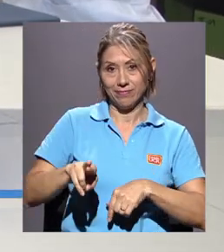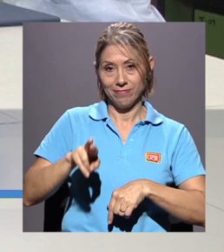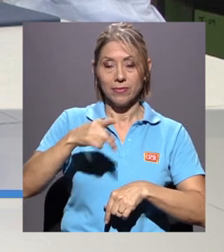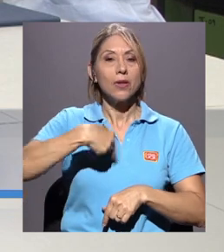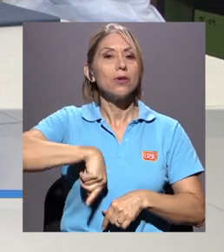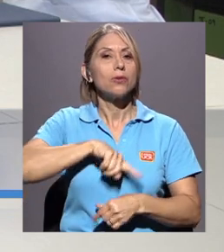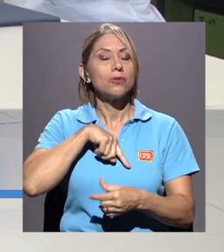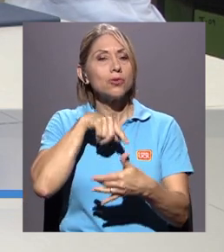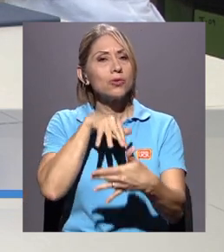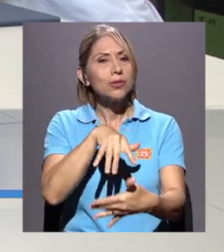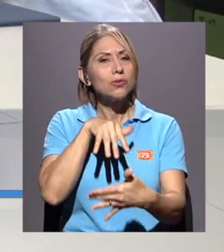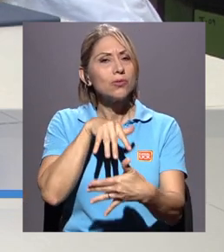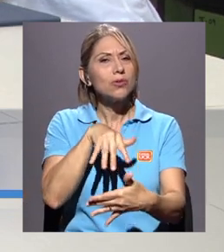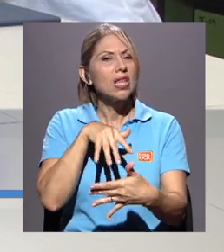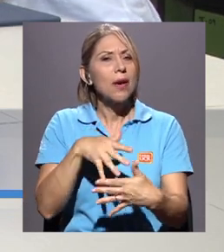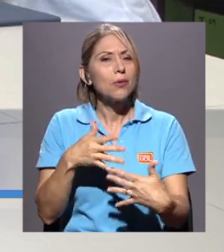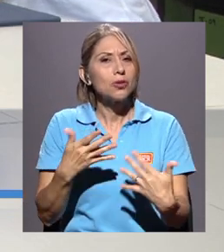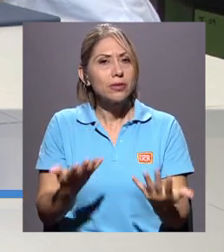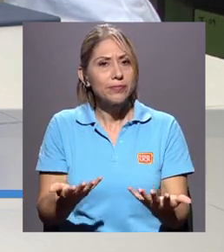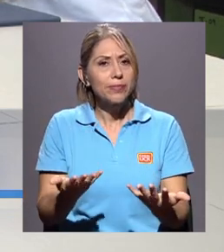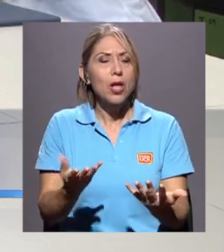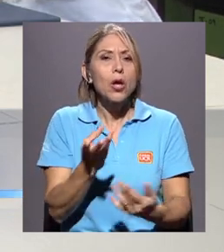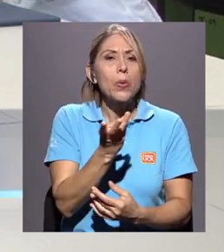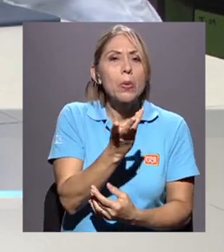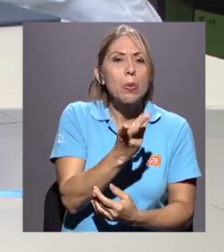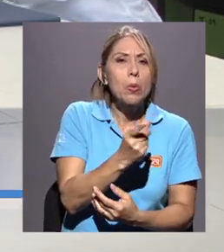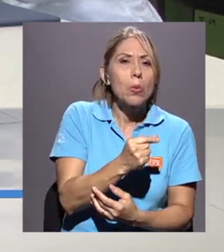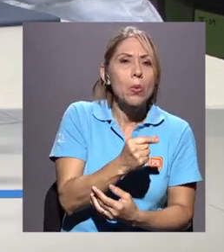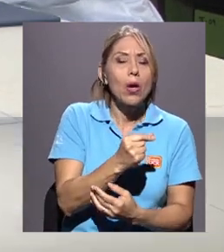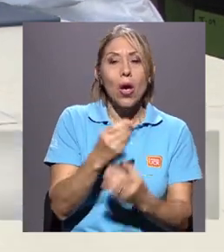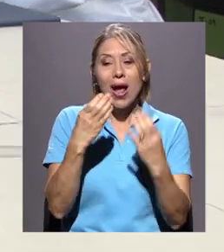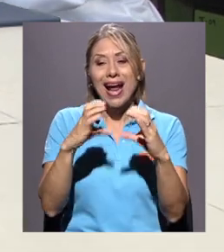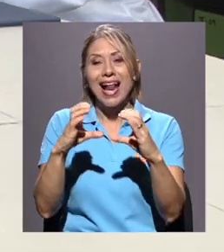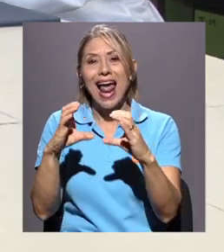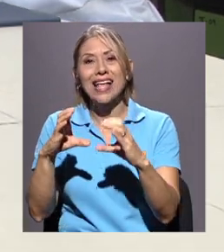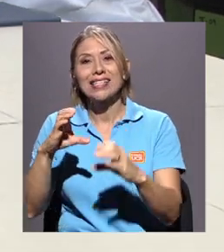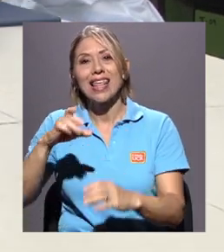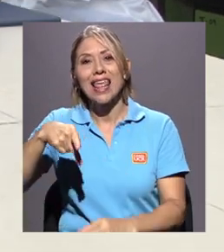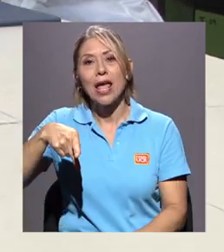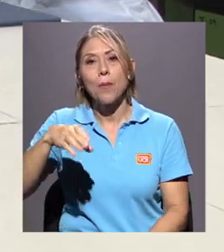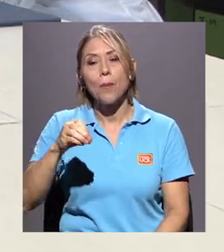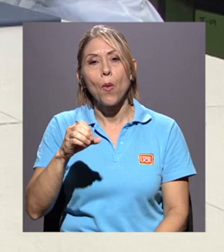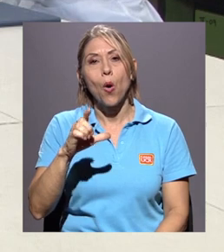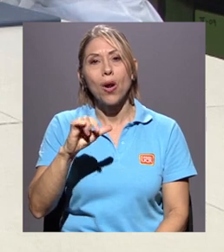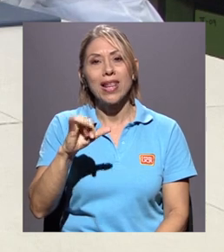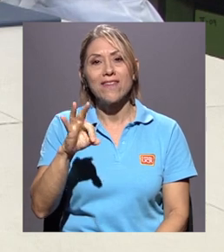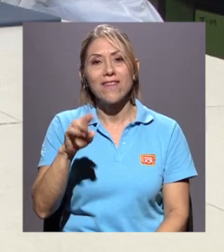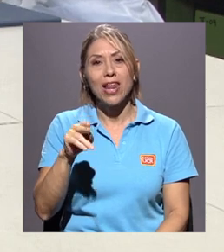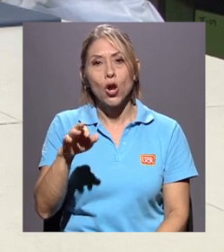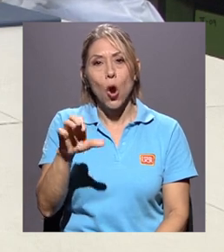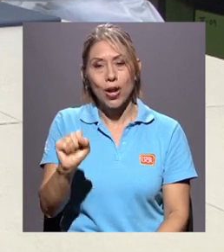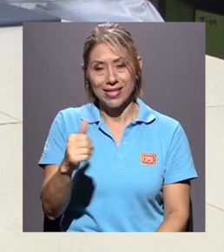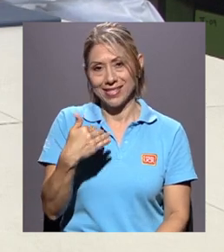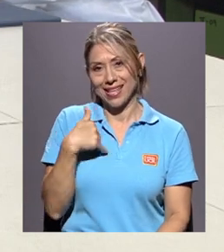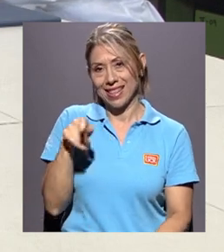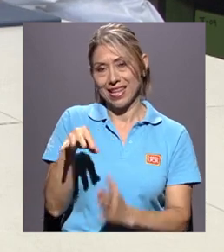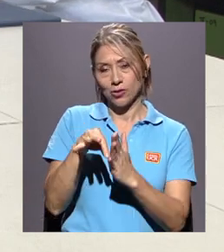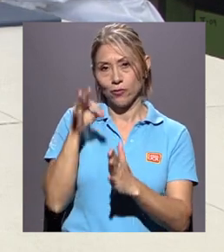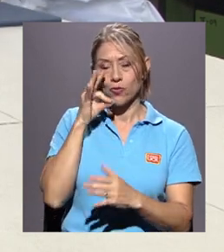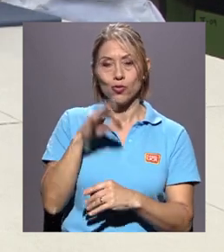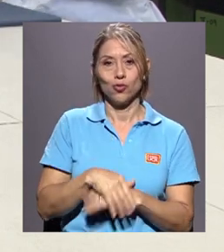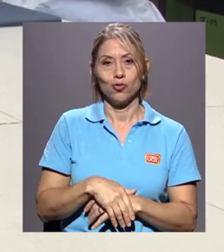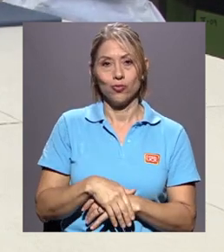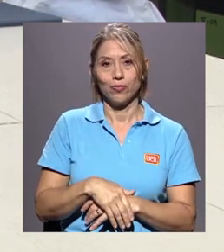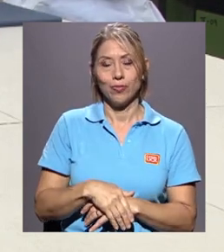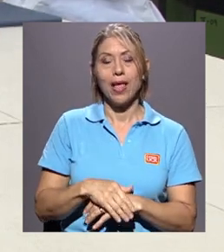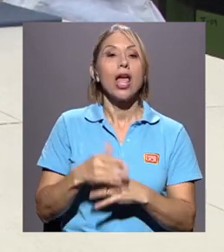estudiamos son la cantidad y la clase de polifenoles, o sea, de sustancias antioxidantes que tenían estos frutos. Nosotros